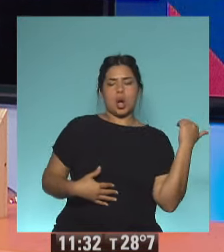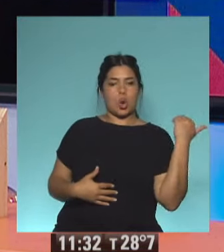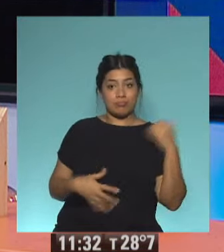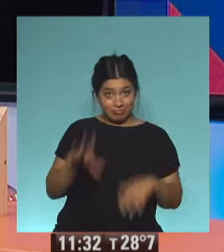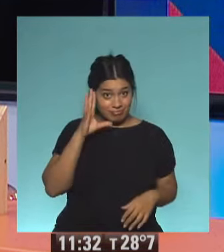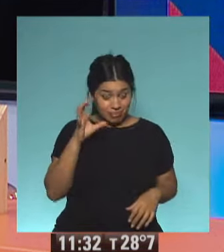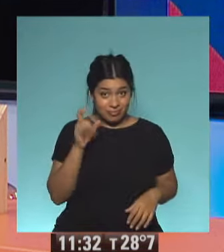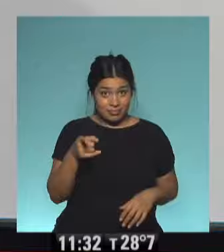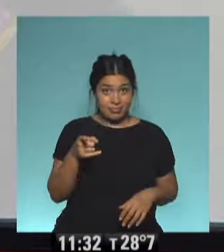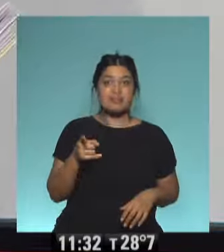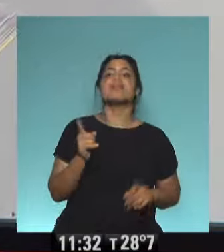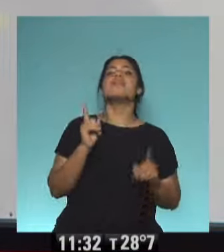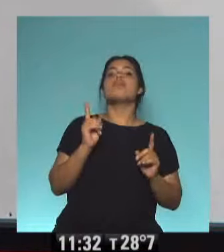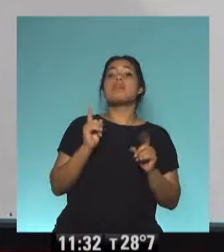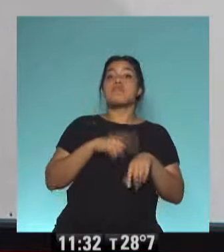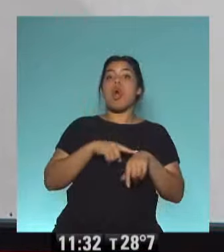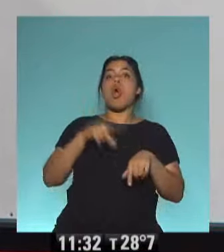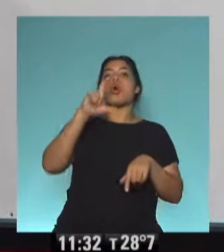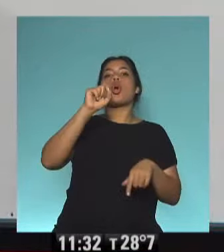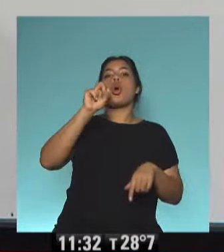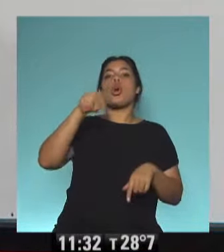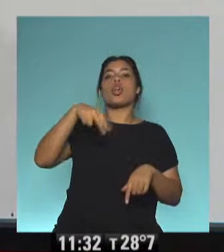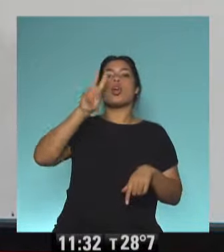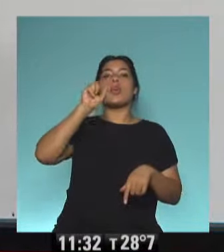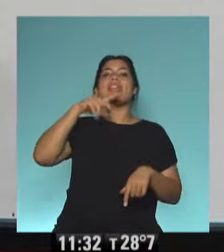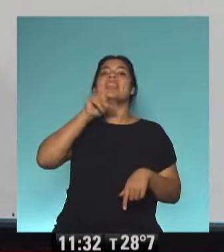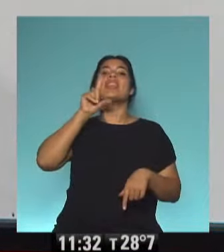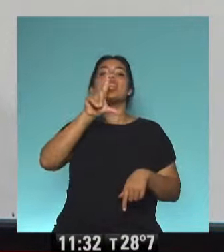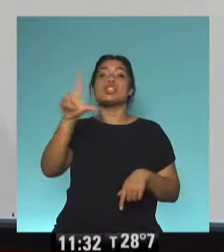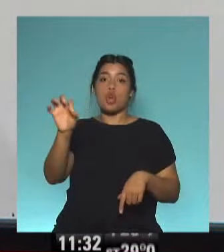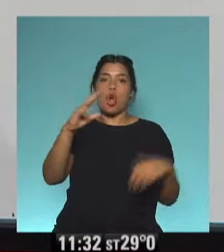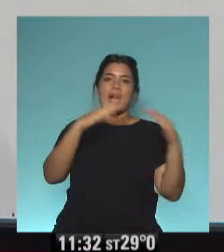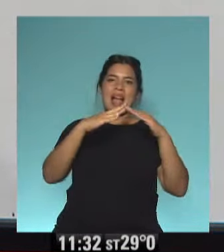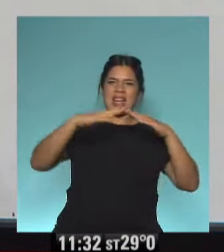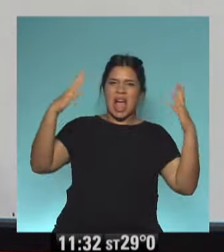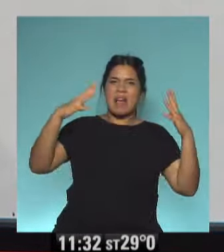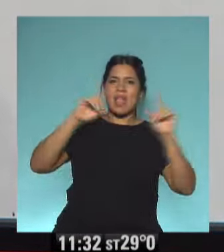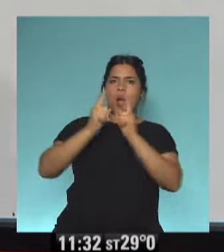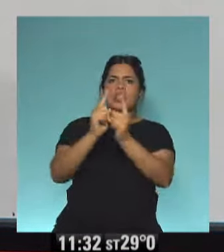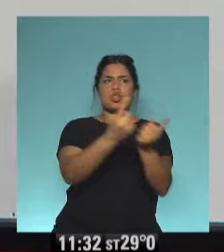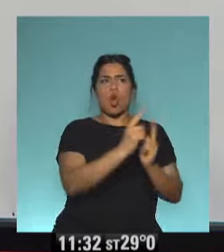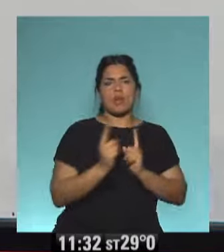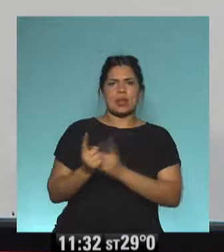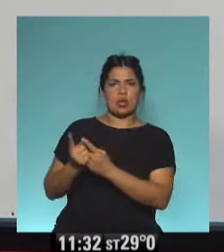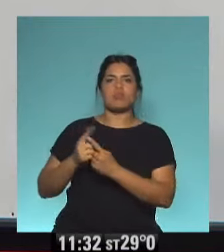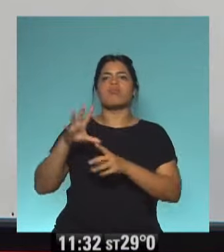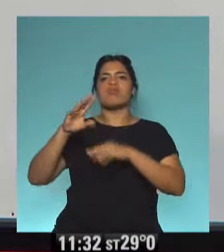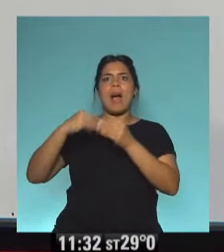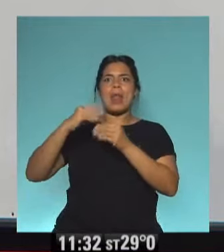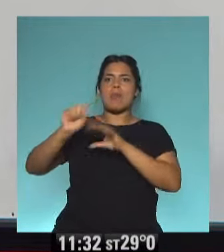Sí, que en los conventillos se empezó a bailar. Y bueno, y se jugaba el balero también. Y yo les traje un fragmento de